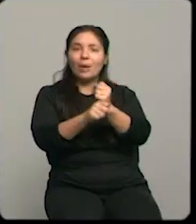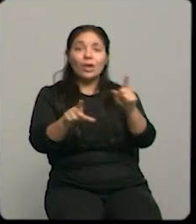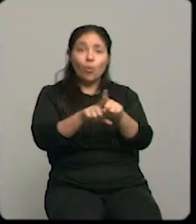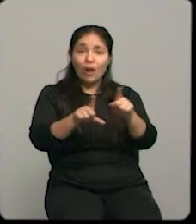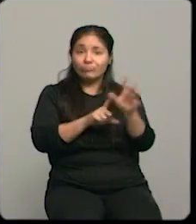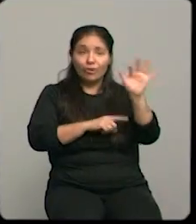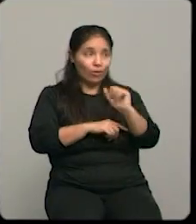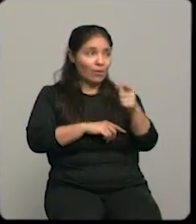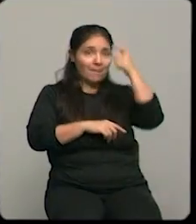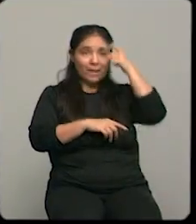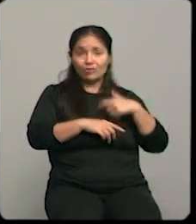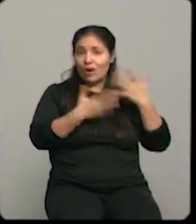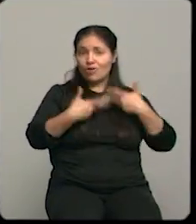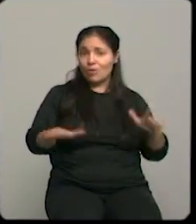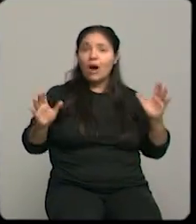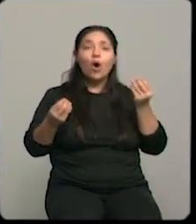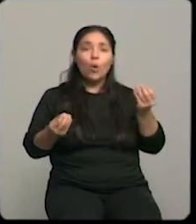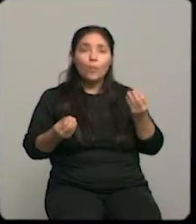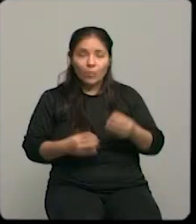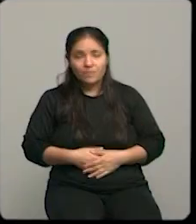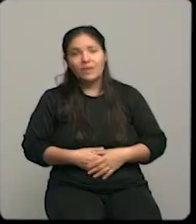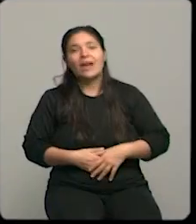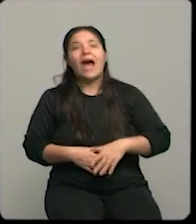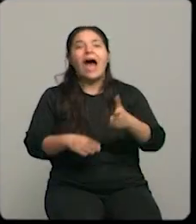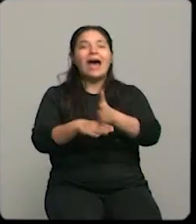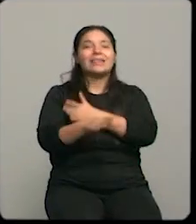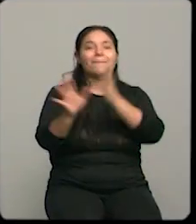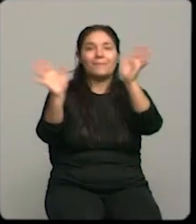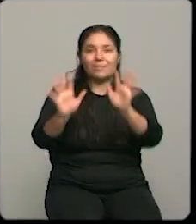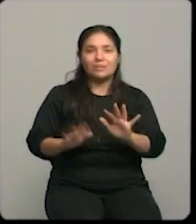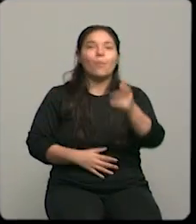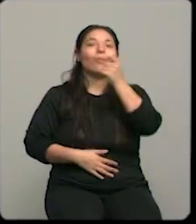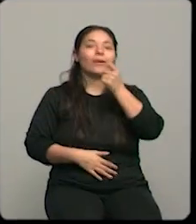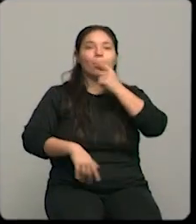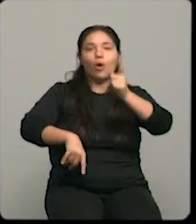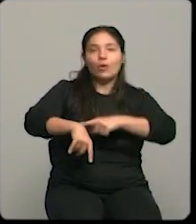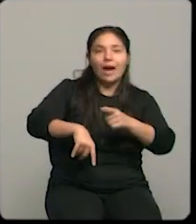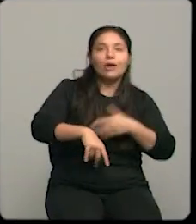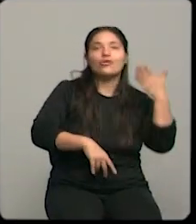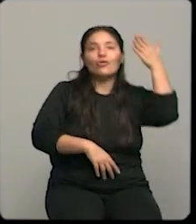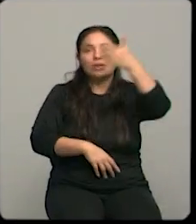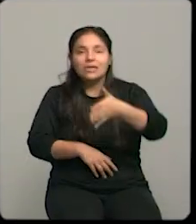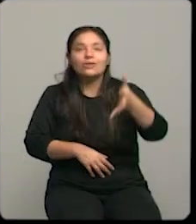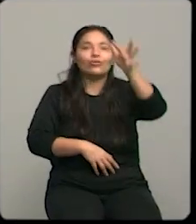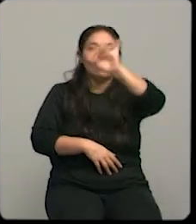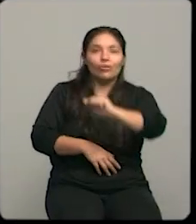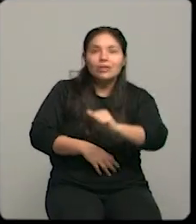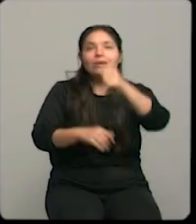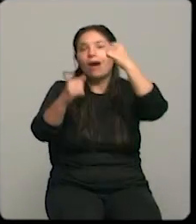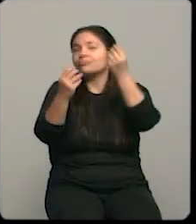¿no? Sí, requiere una preparación especial, ¿no? Digo, esto de ir a cumplir horario y de ir todos los días.